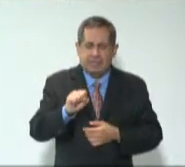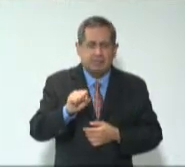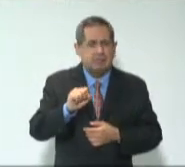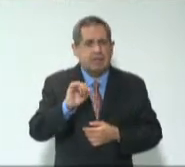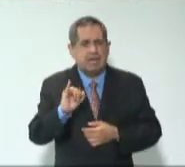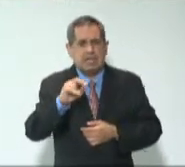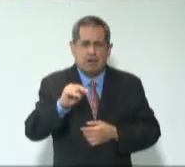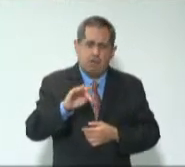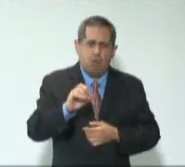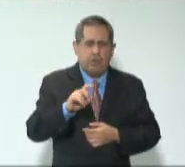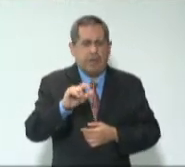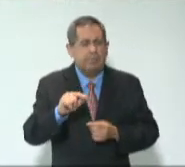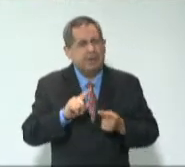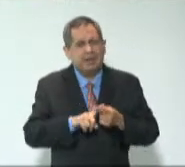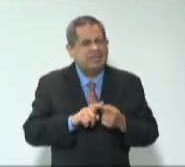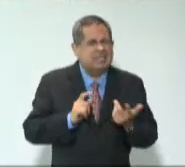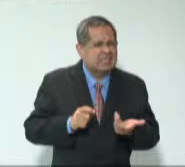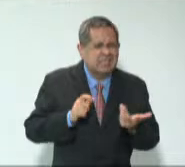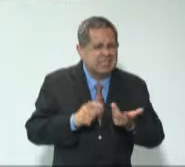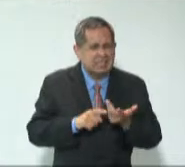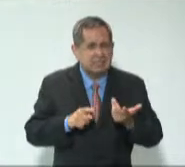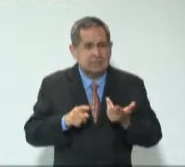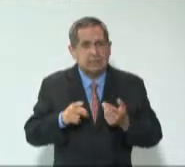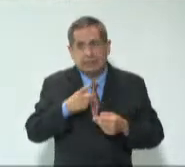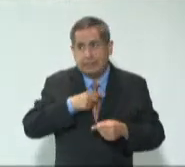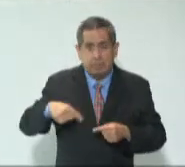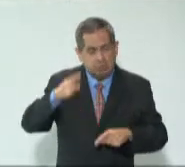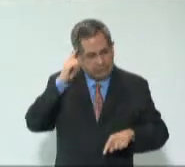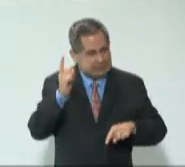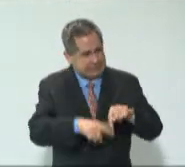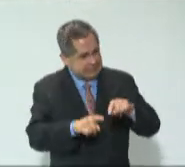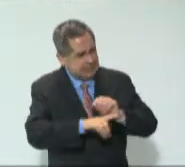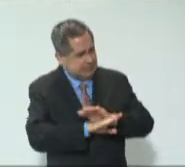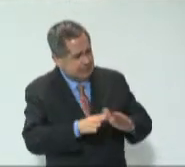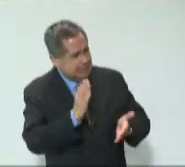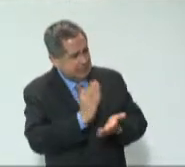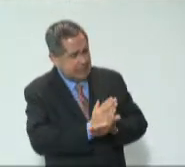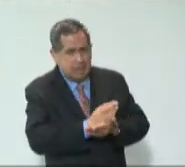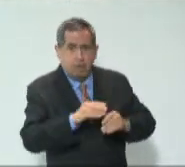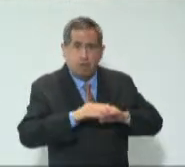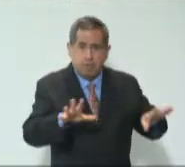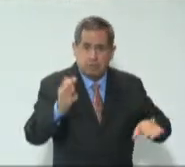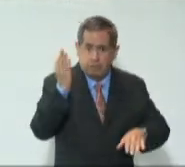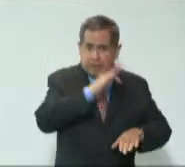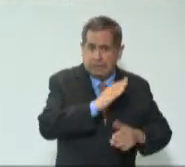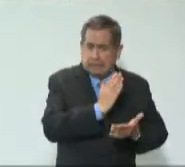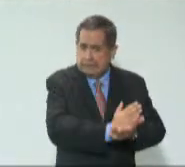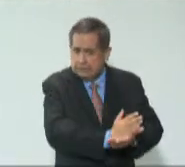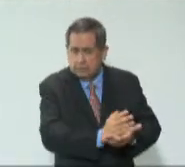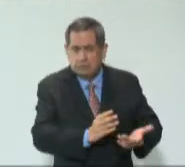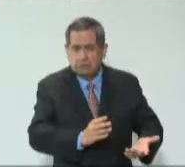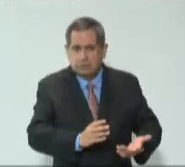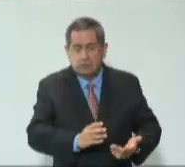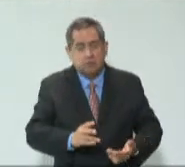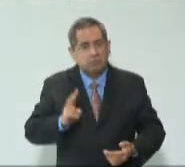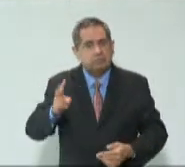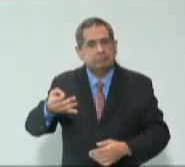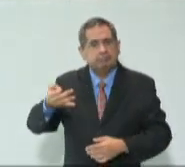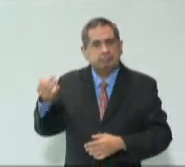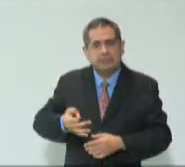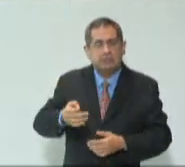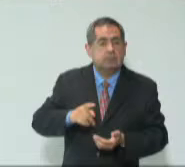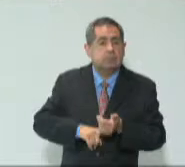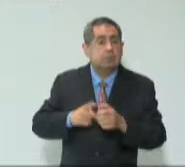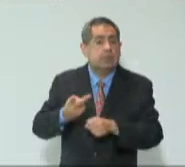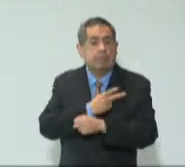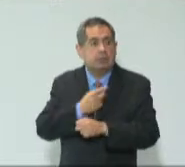llamó se convertiría en uno de los grandes retos en los siguientes meses y pues la verad que tuvo voz de de profeta porque así ha ocurrido